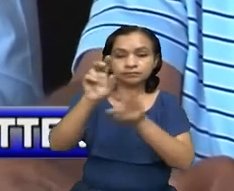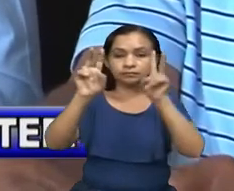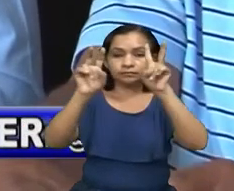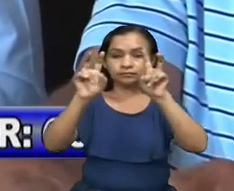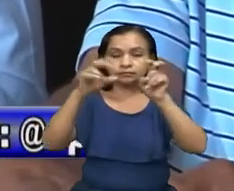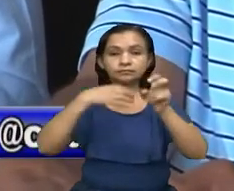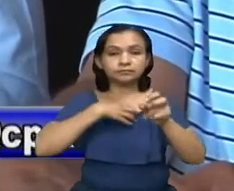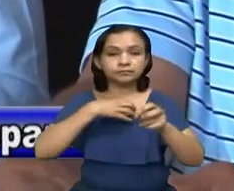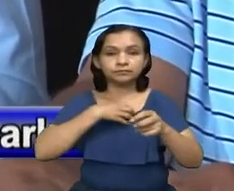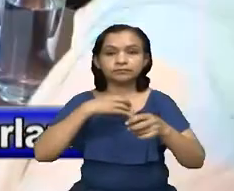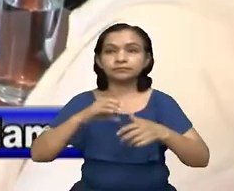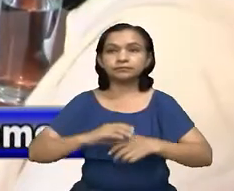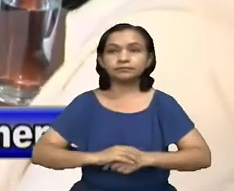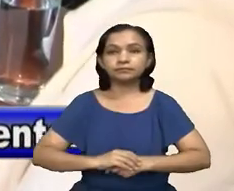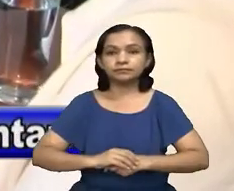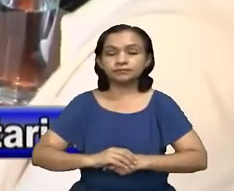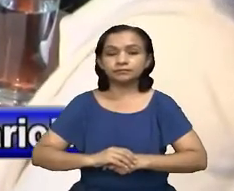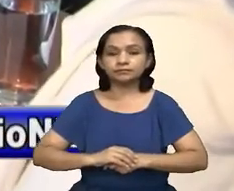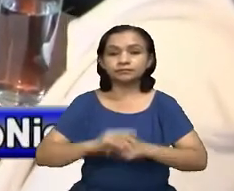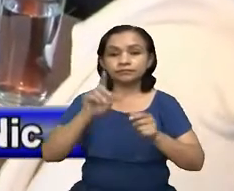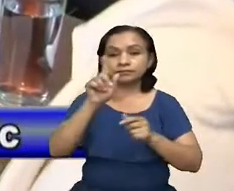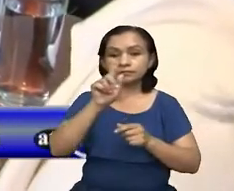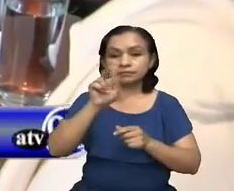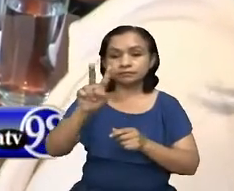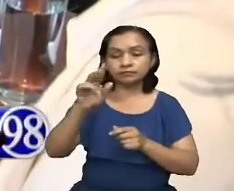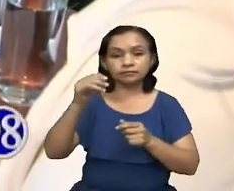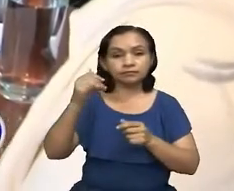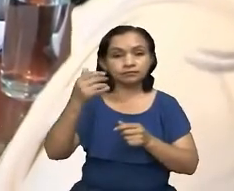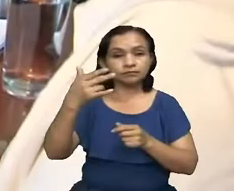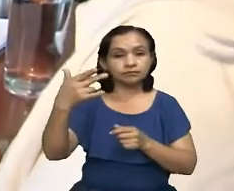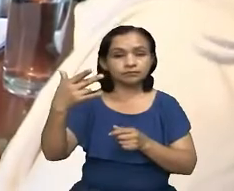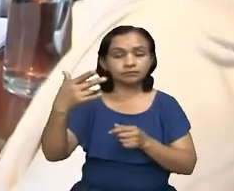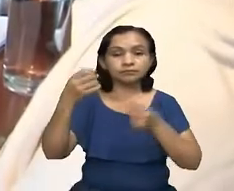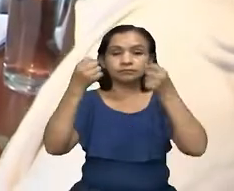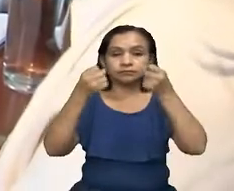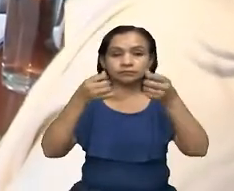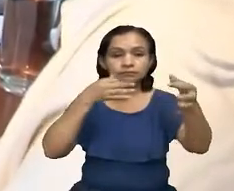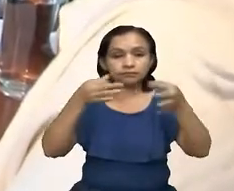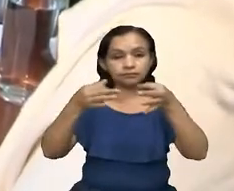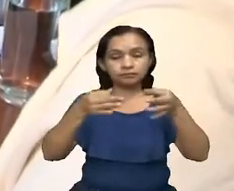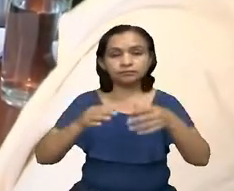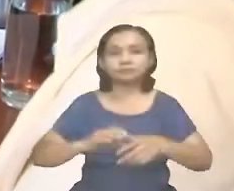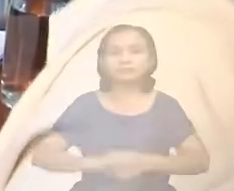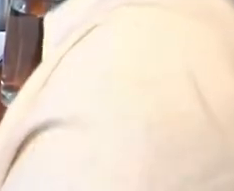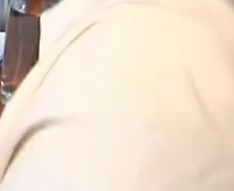materias competentes. Para el canal parlamentario les informó Elmer Marcia.